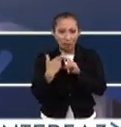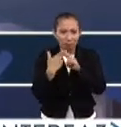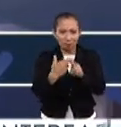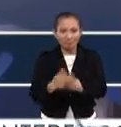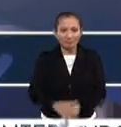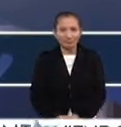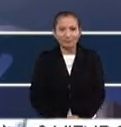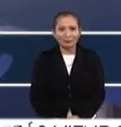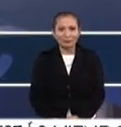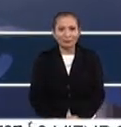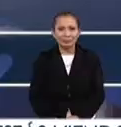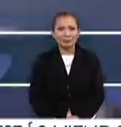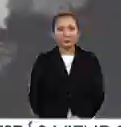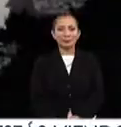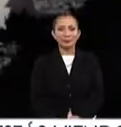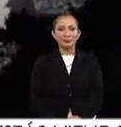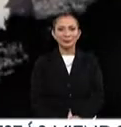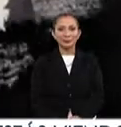aniversario.